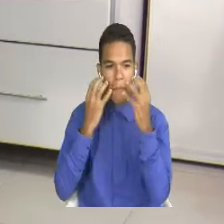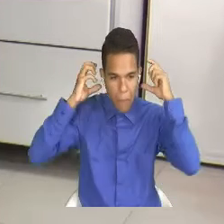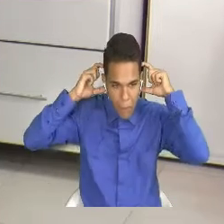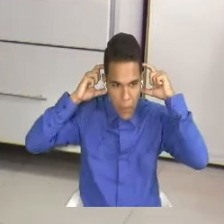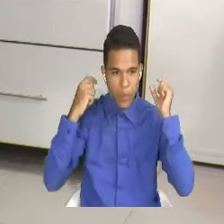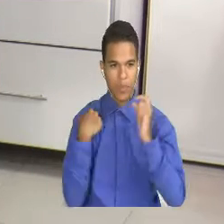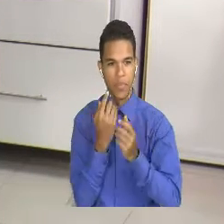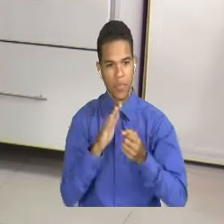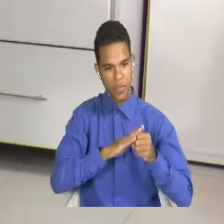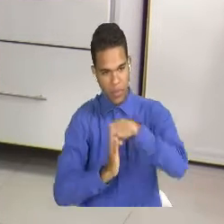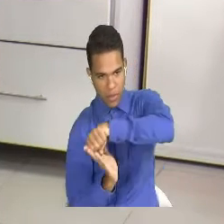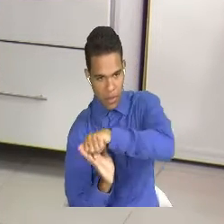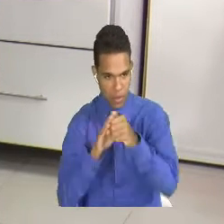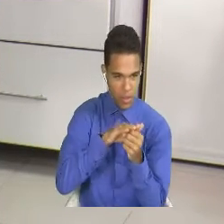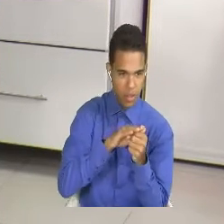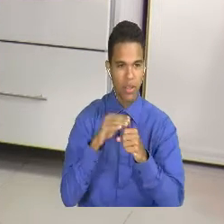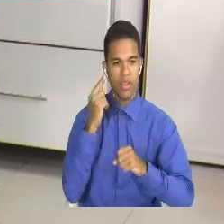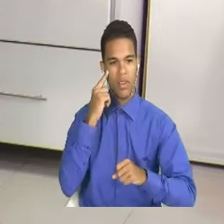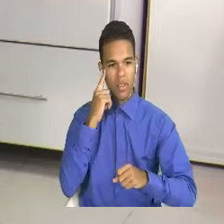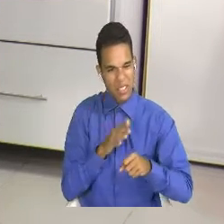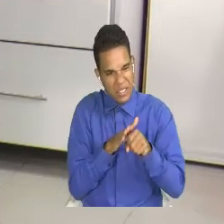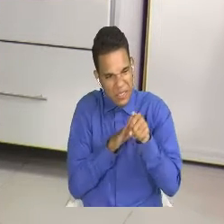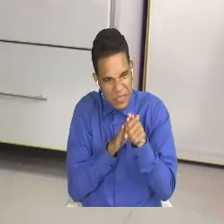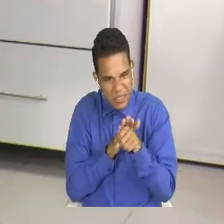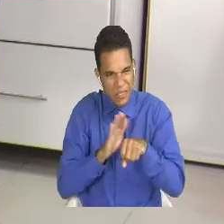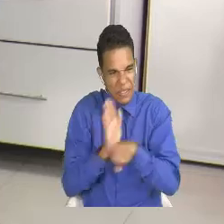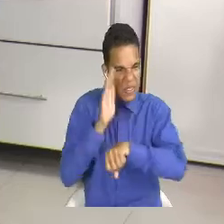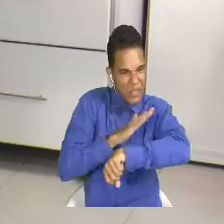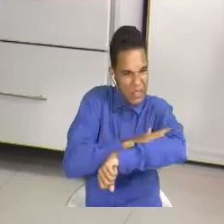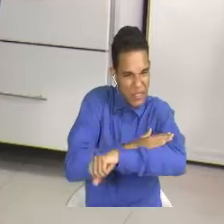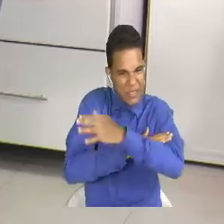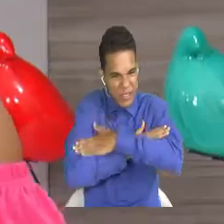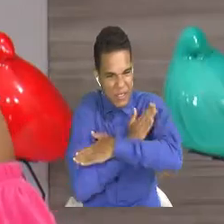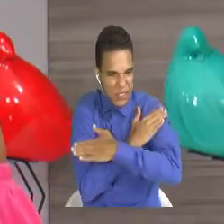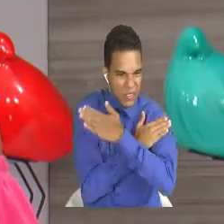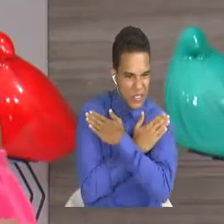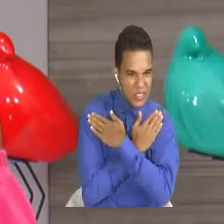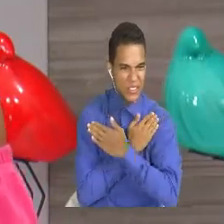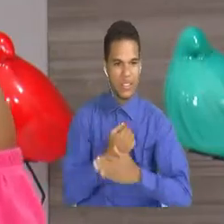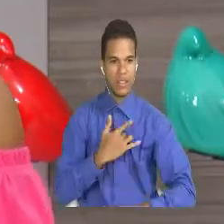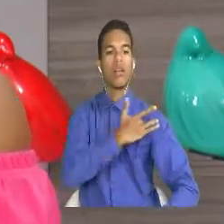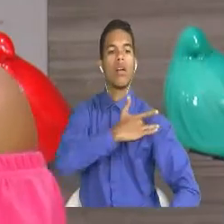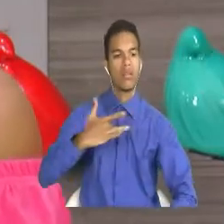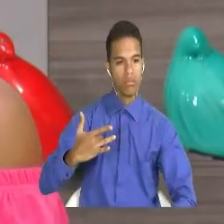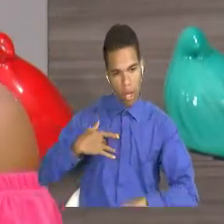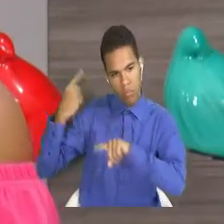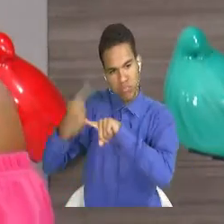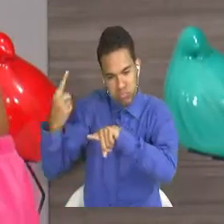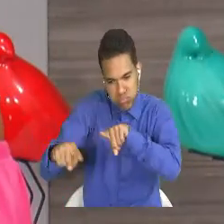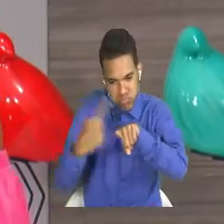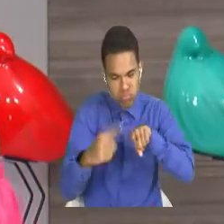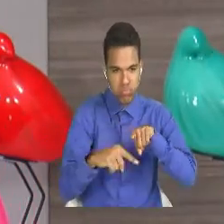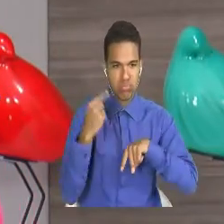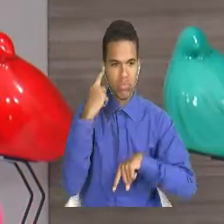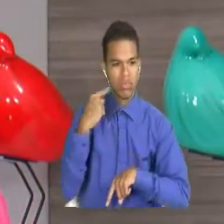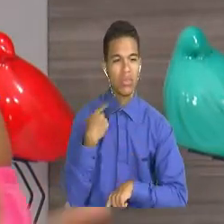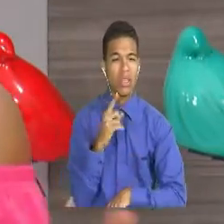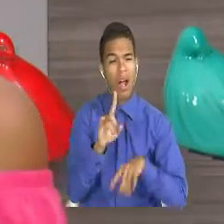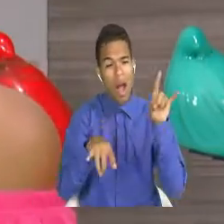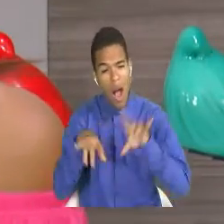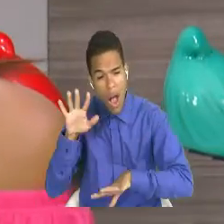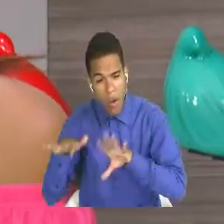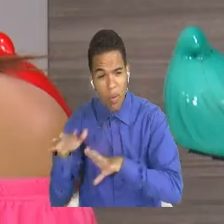isodine y solución salina, que es lo que más solicitan. Eso en cuanto a lo de la prevención con la salud, ¿no? Y para terminar de ayudar a esos heridos que lastimosamente